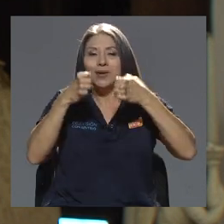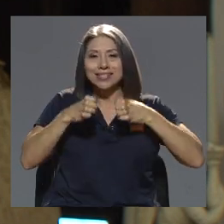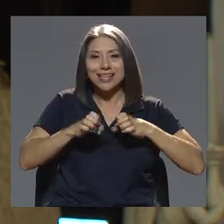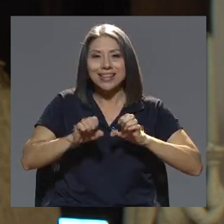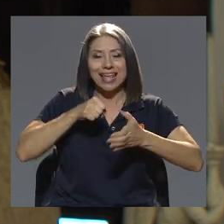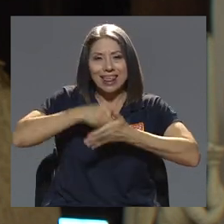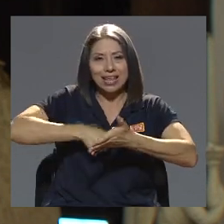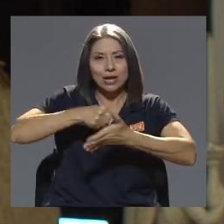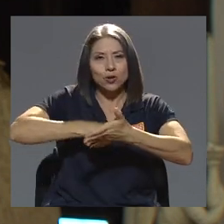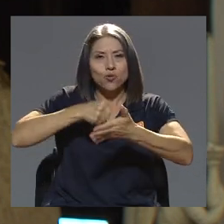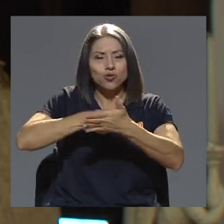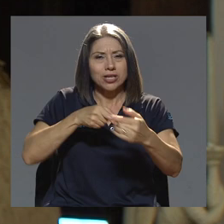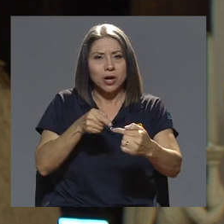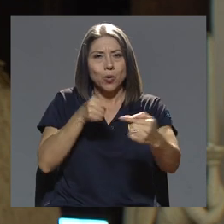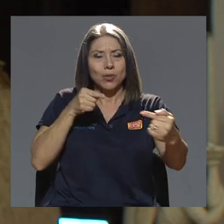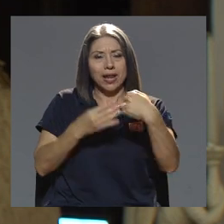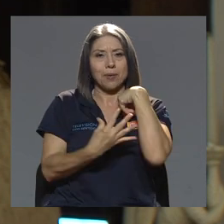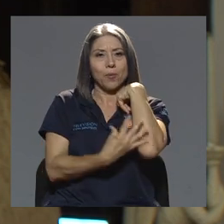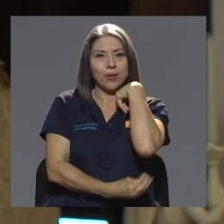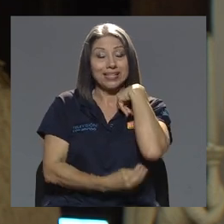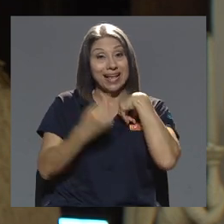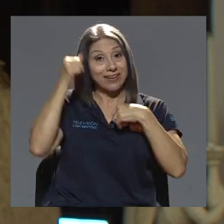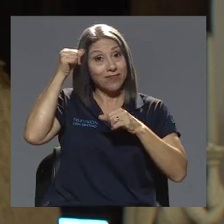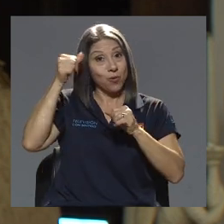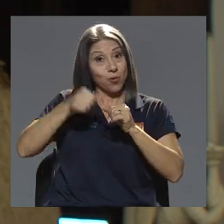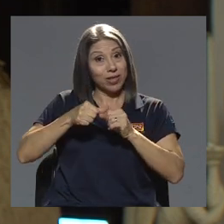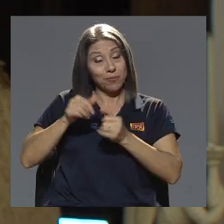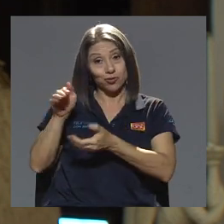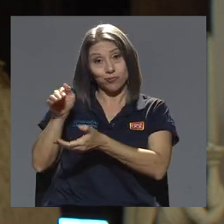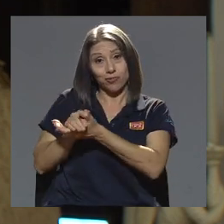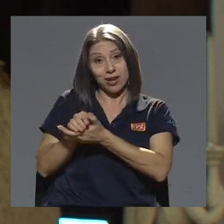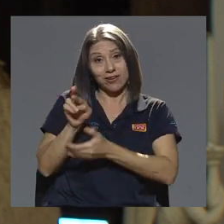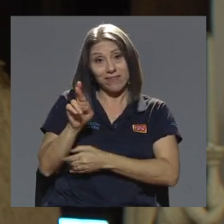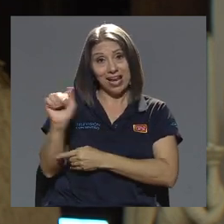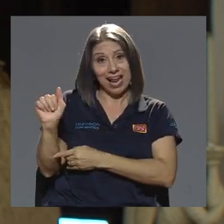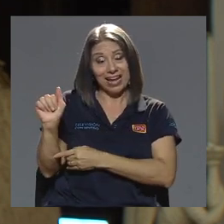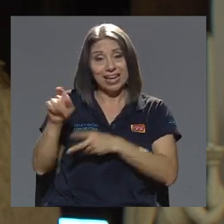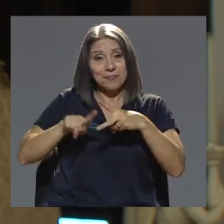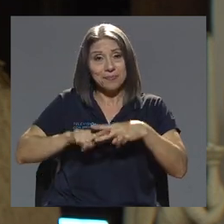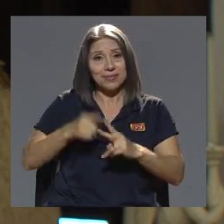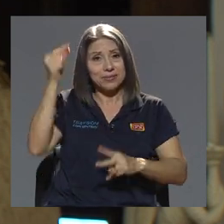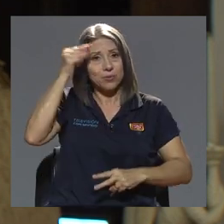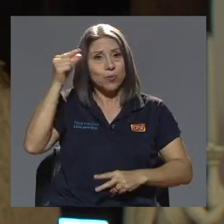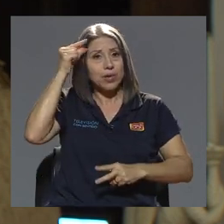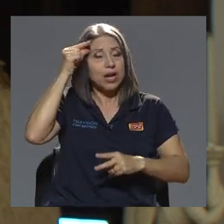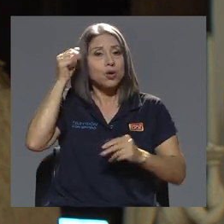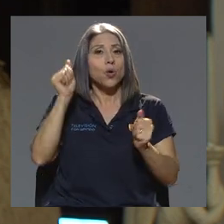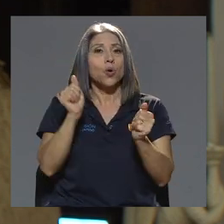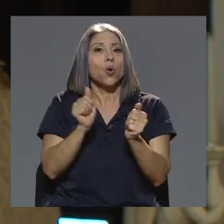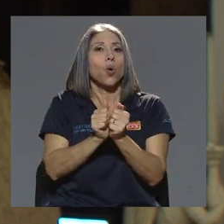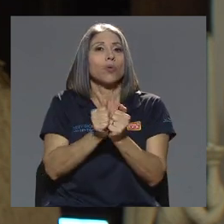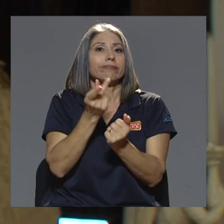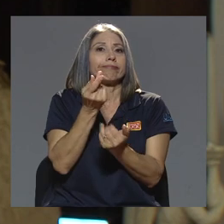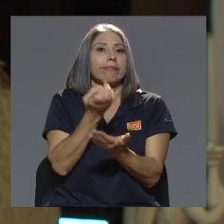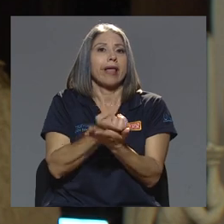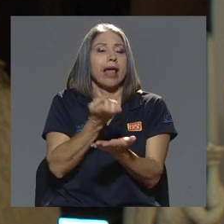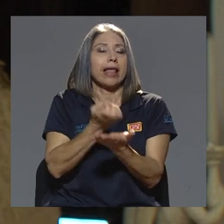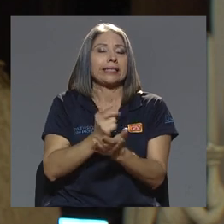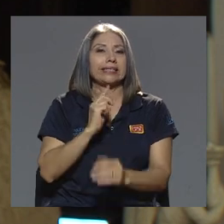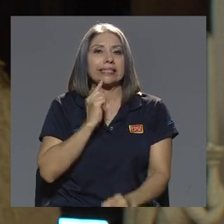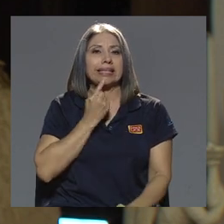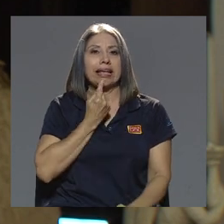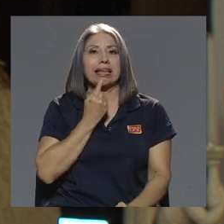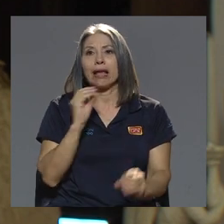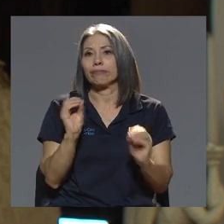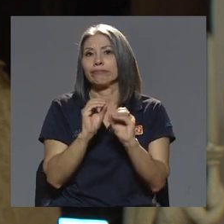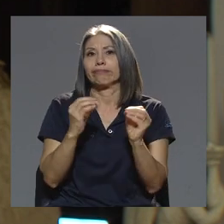pobreza. Recordemos que Rafael Ángel entra en un gobierno con una situación económica muy seria, sin divisas, con